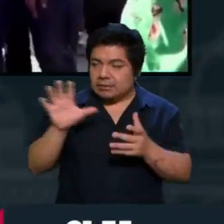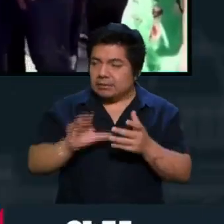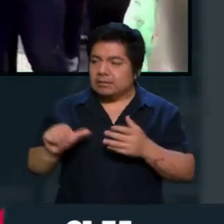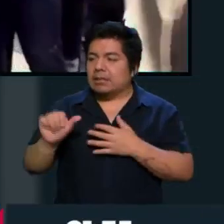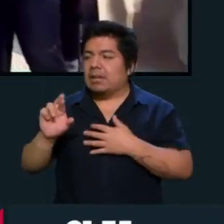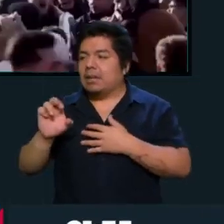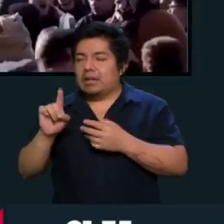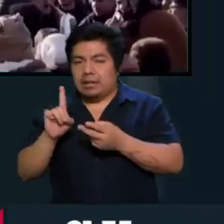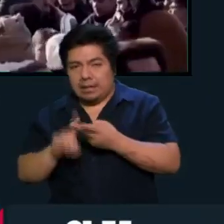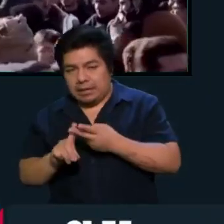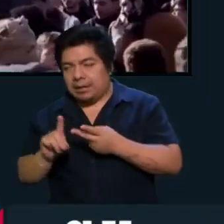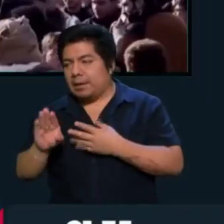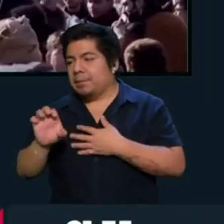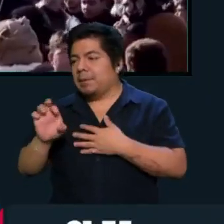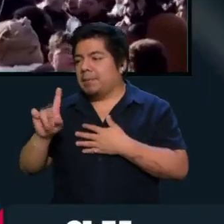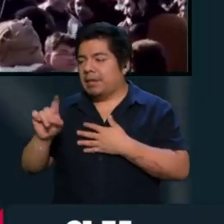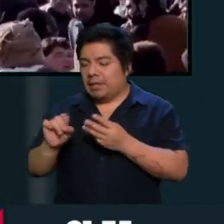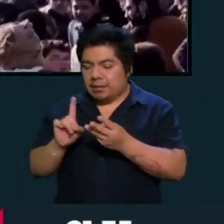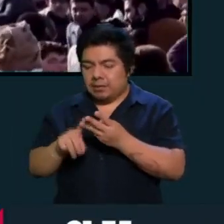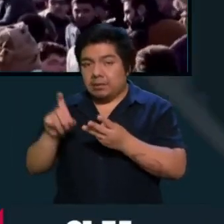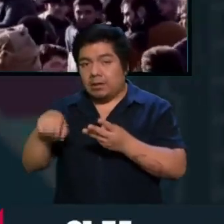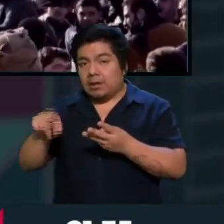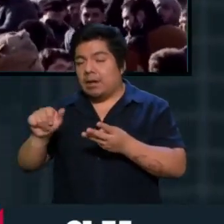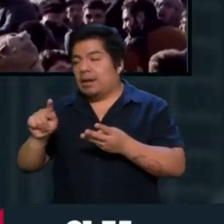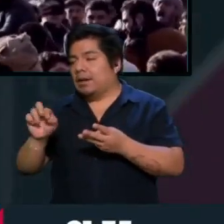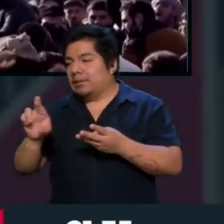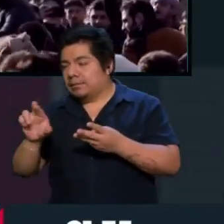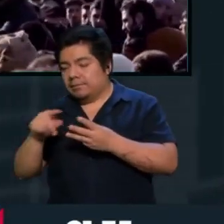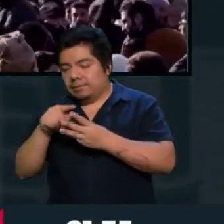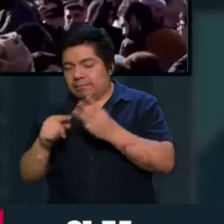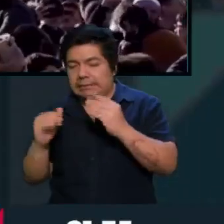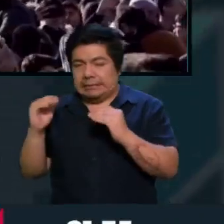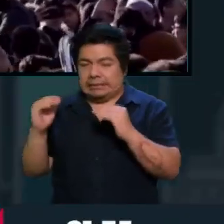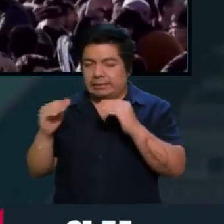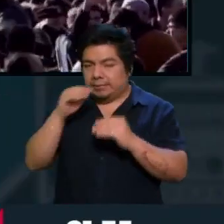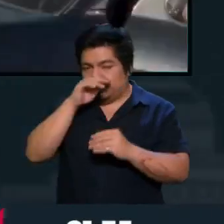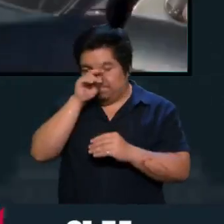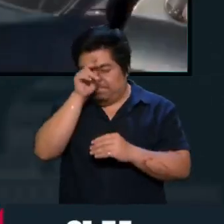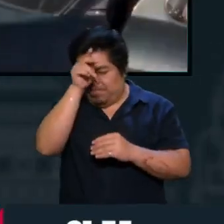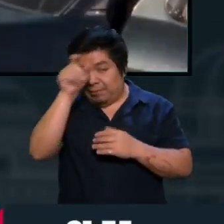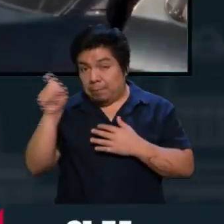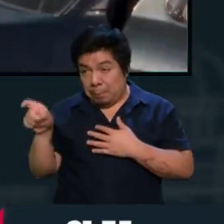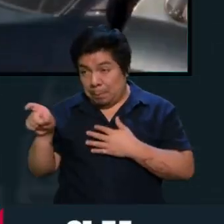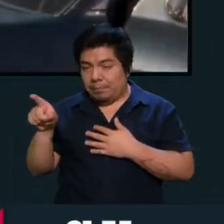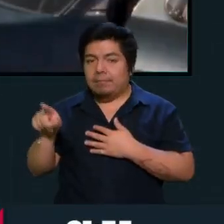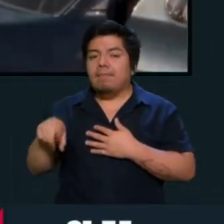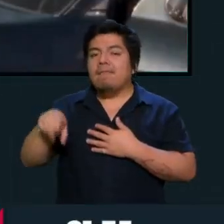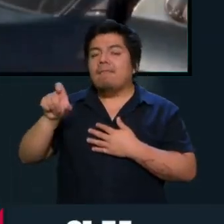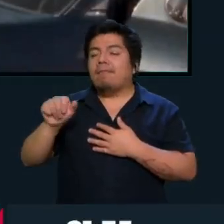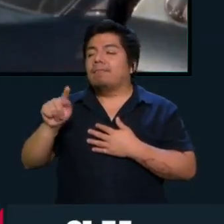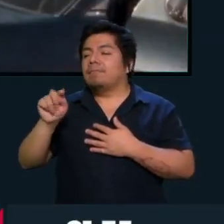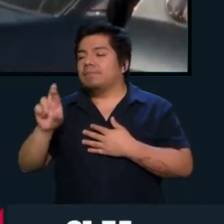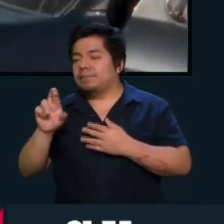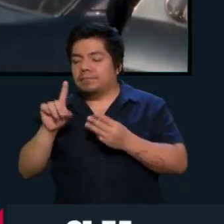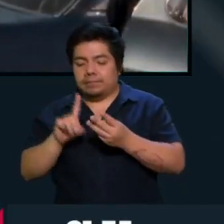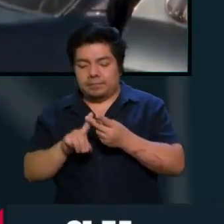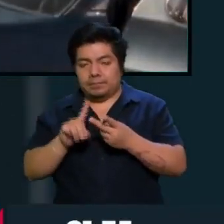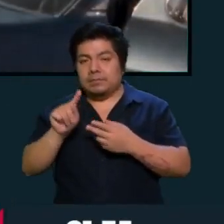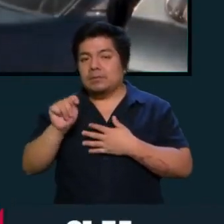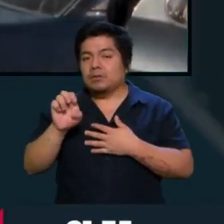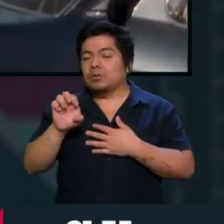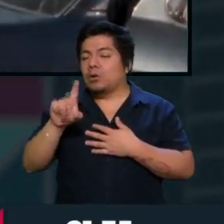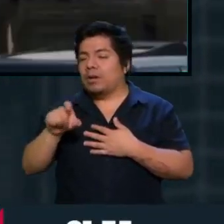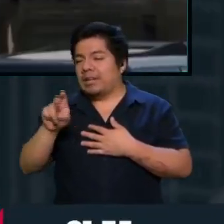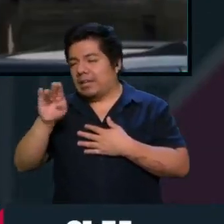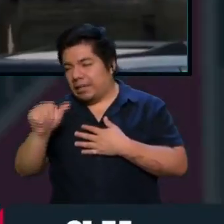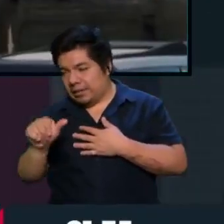con Emiratos Árabes Unidos y con Qatar, que Qatar le ha hecho un contrapeso. Ahora, Qatar y Turquía, que son